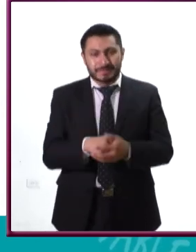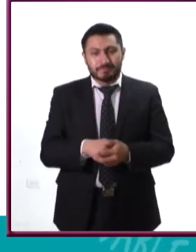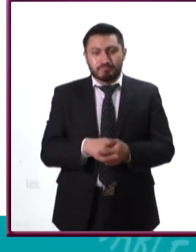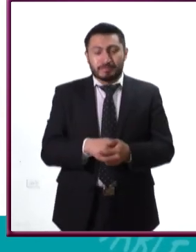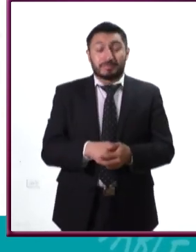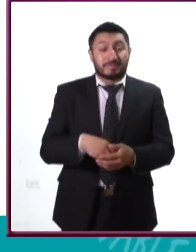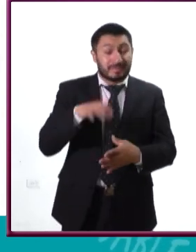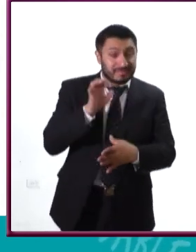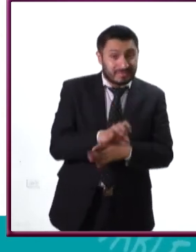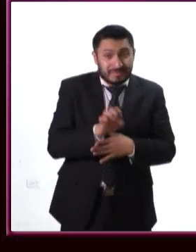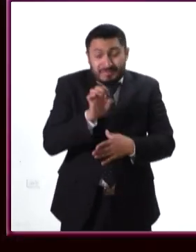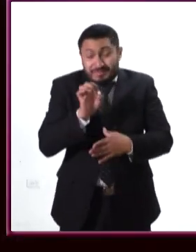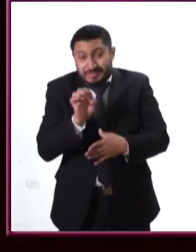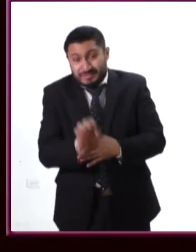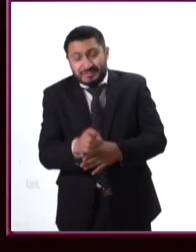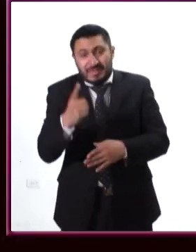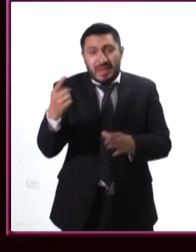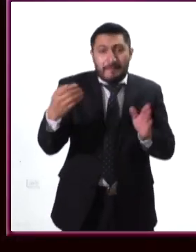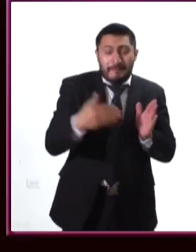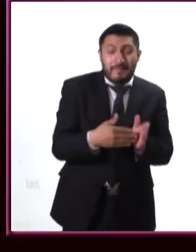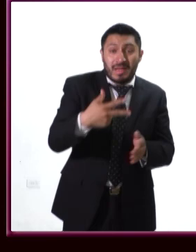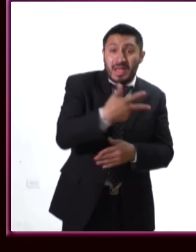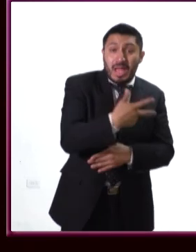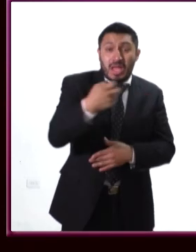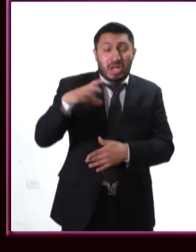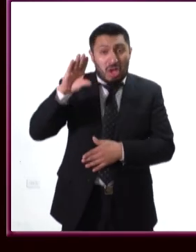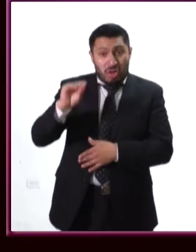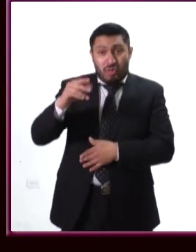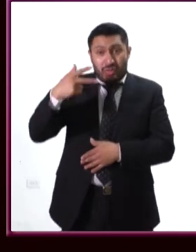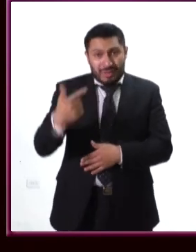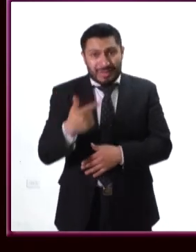gran carga positiva. Y entonces, para